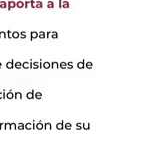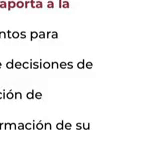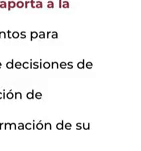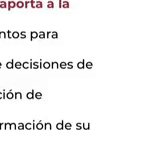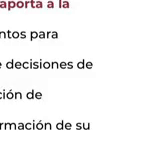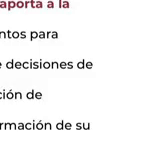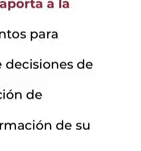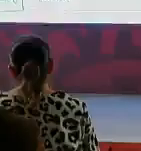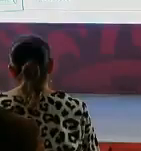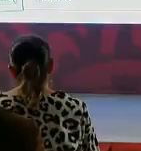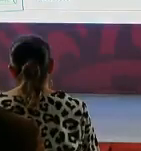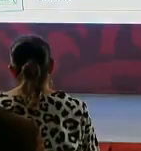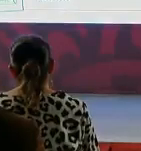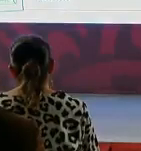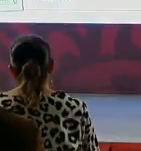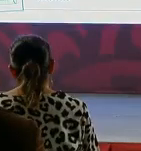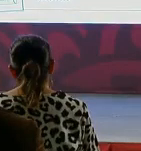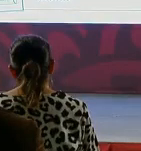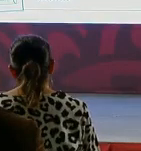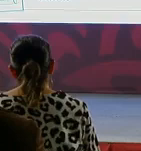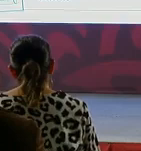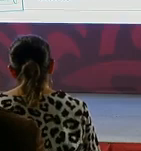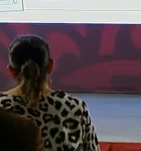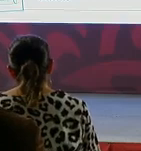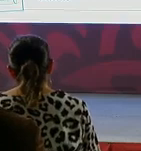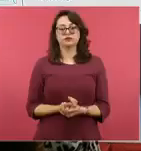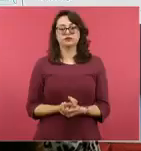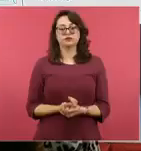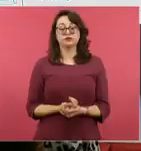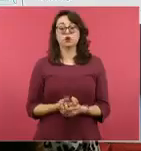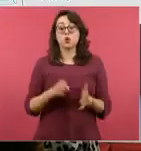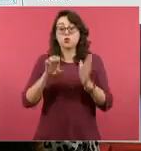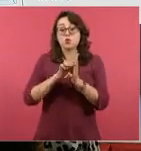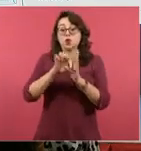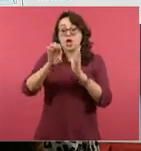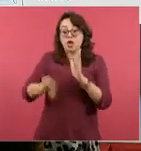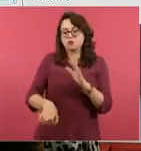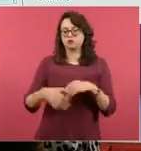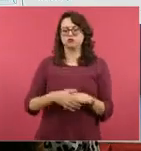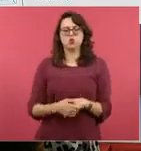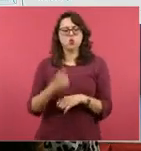digo 3, 4, 5, pensando en lados de un triángulo, y es un triángulo rectángulo, sabe